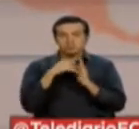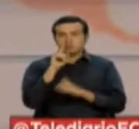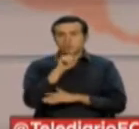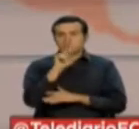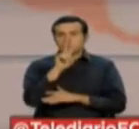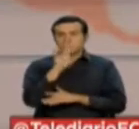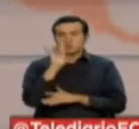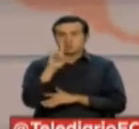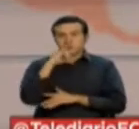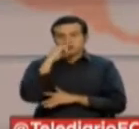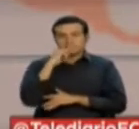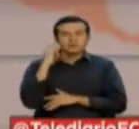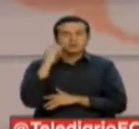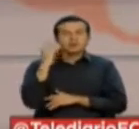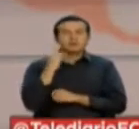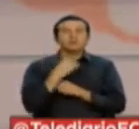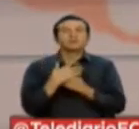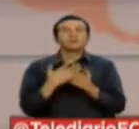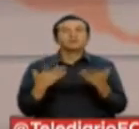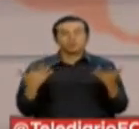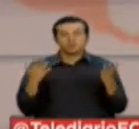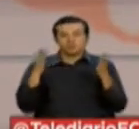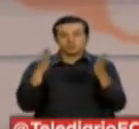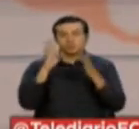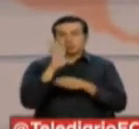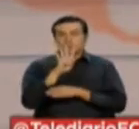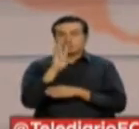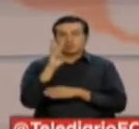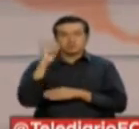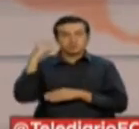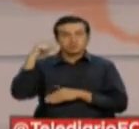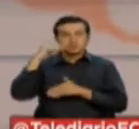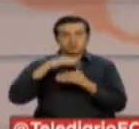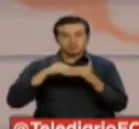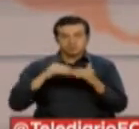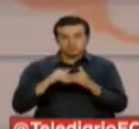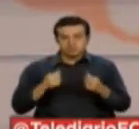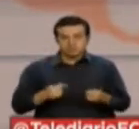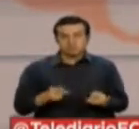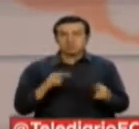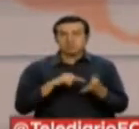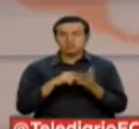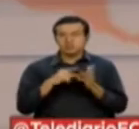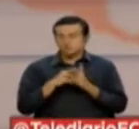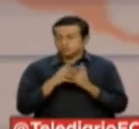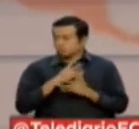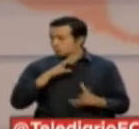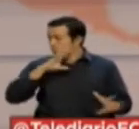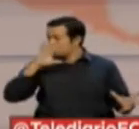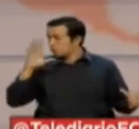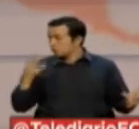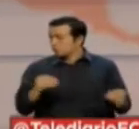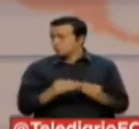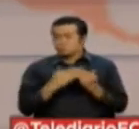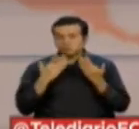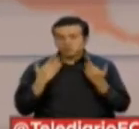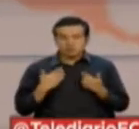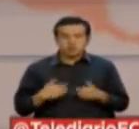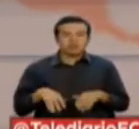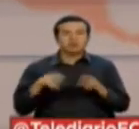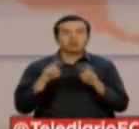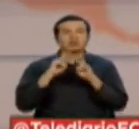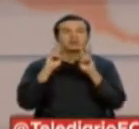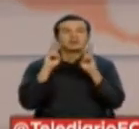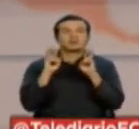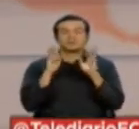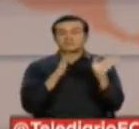65.128 niños, tiene un costo que está planteado en los 46 millones de dólares. Es decir, de todas maneras, en el marco